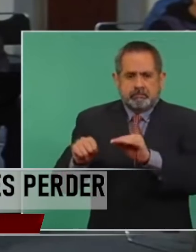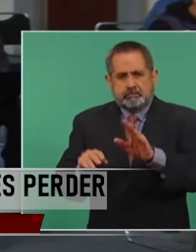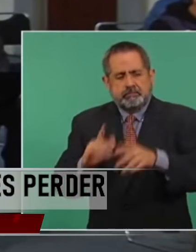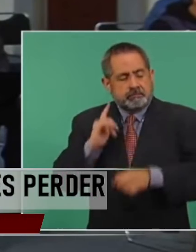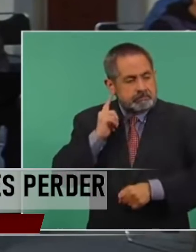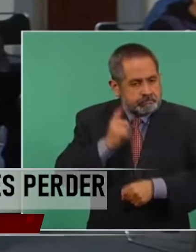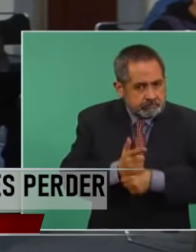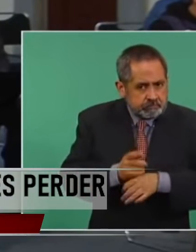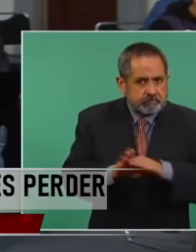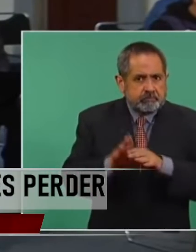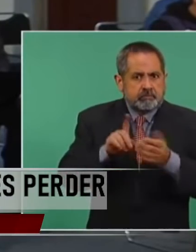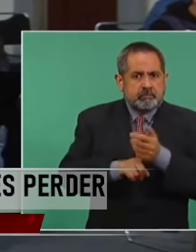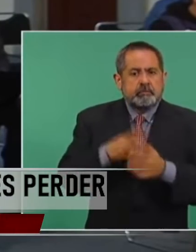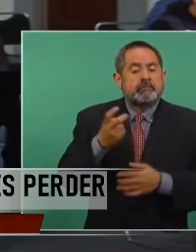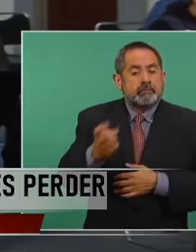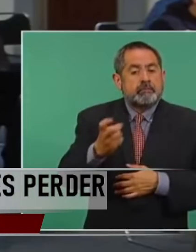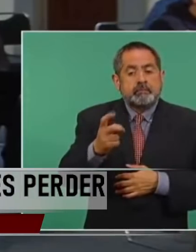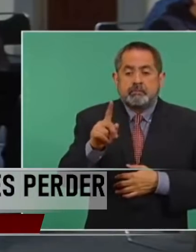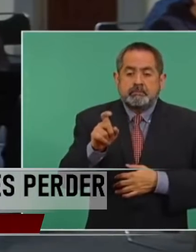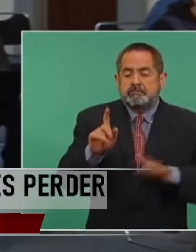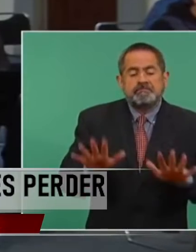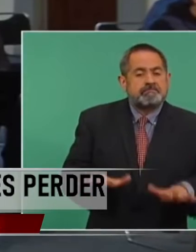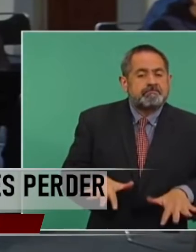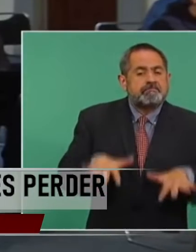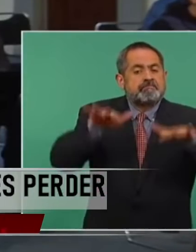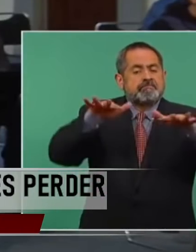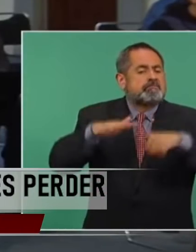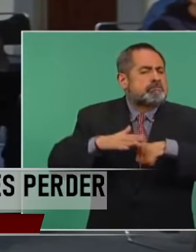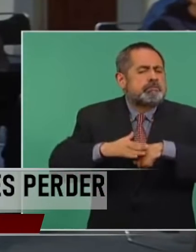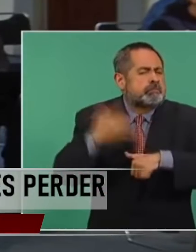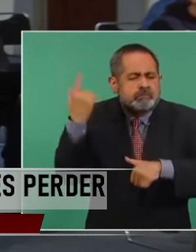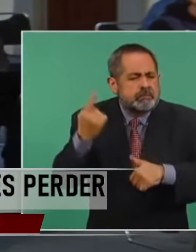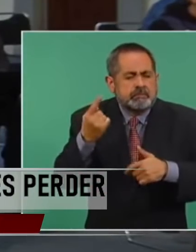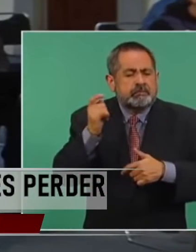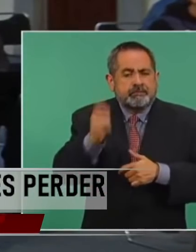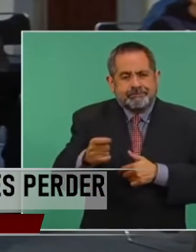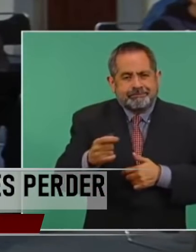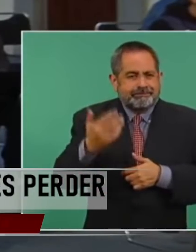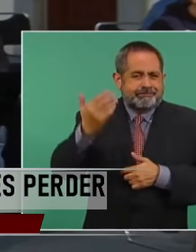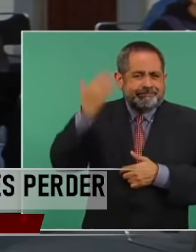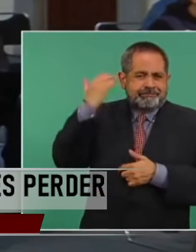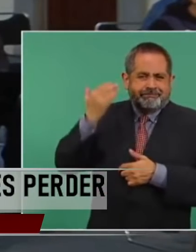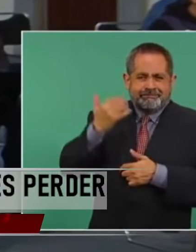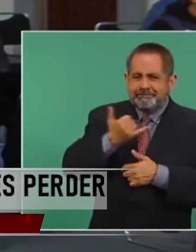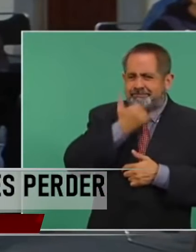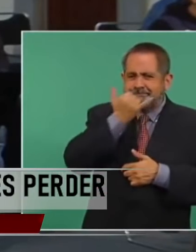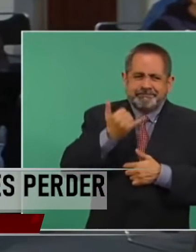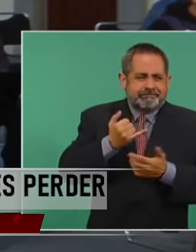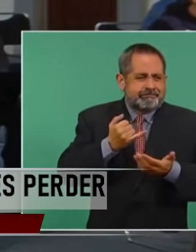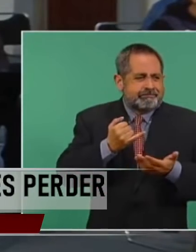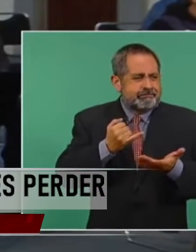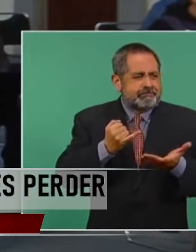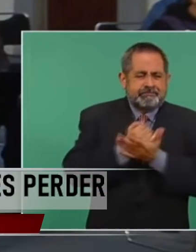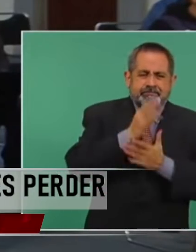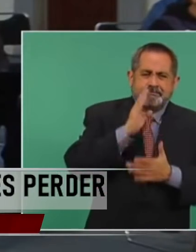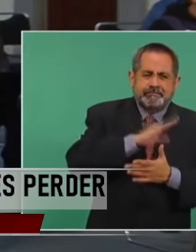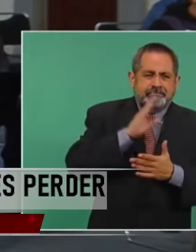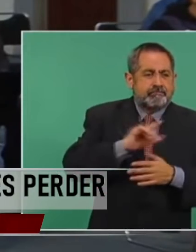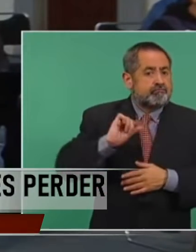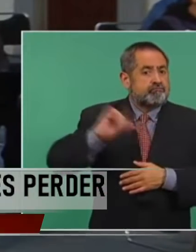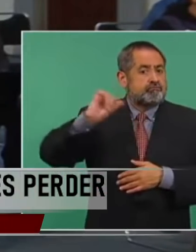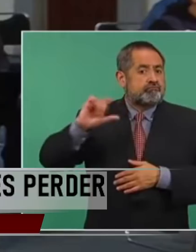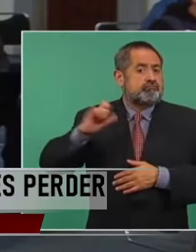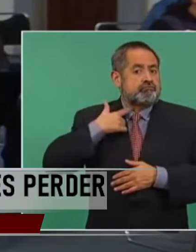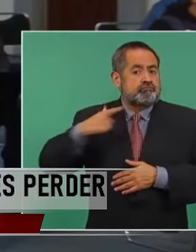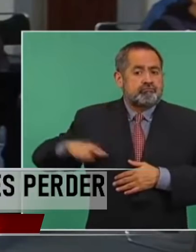de nuestra investigación es que esta inundación se debió a una serie de decisiones y omisiones de funcionarios públicos